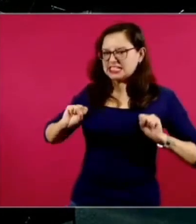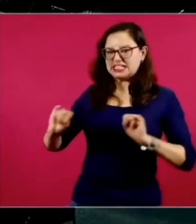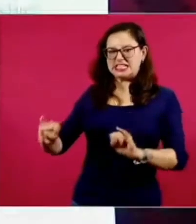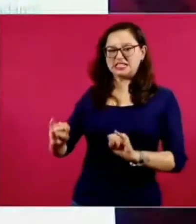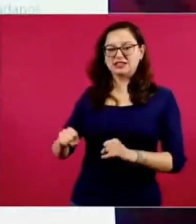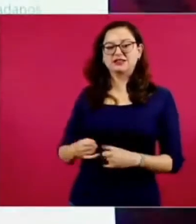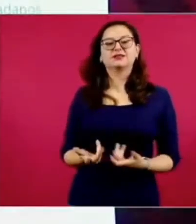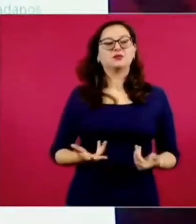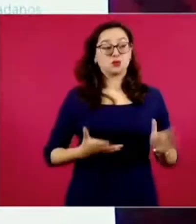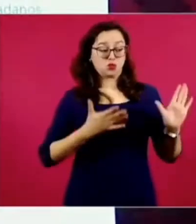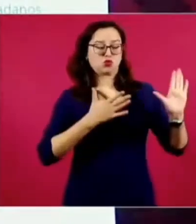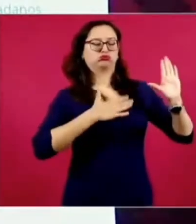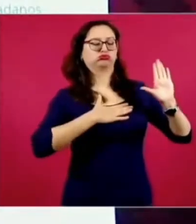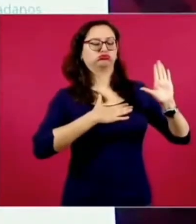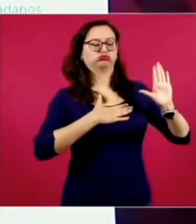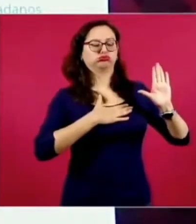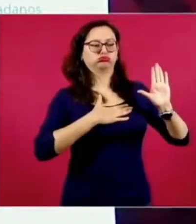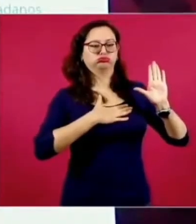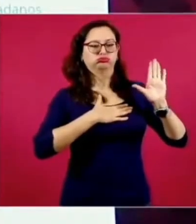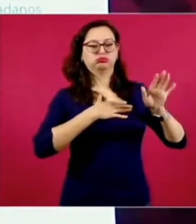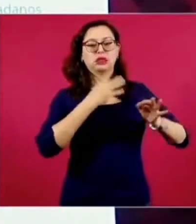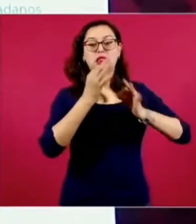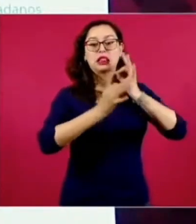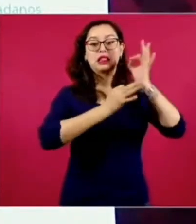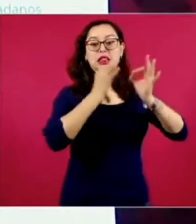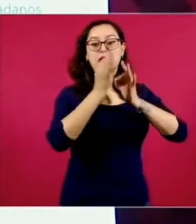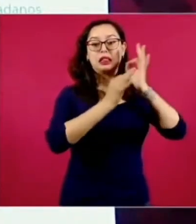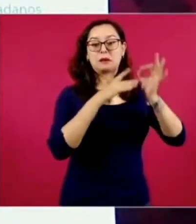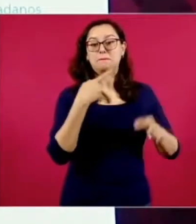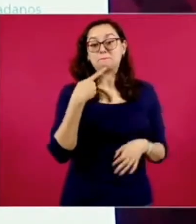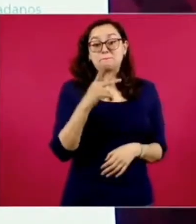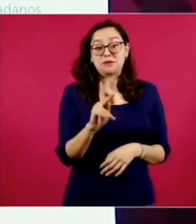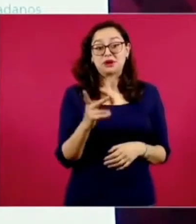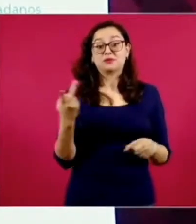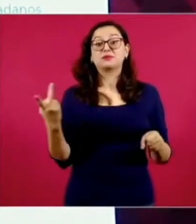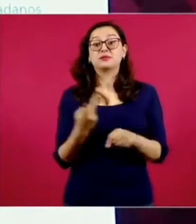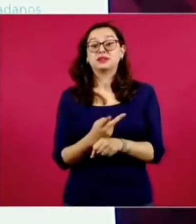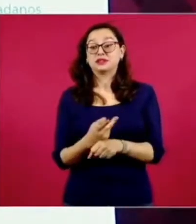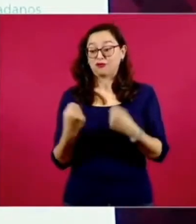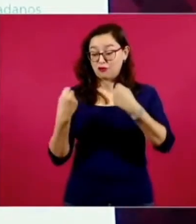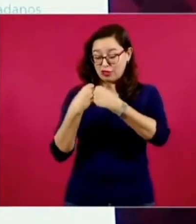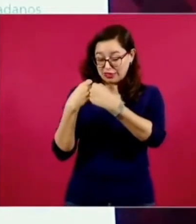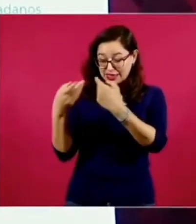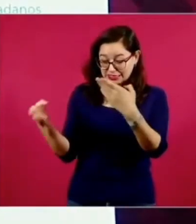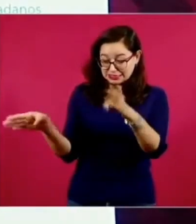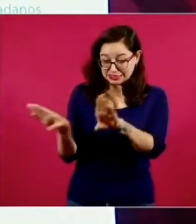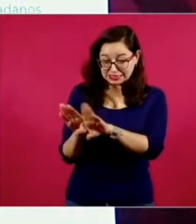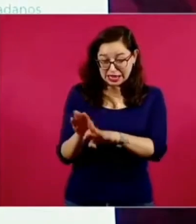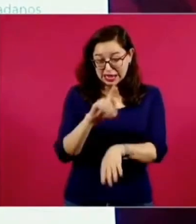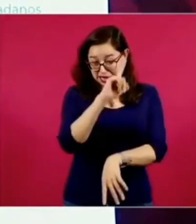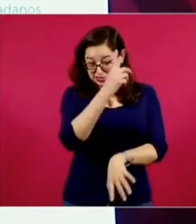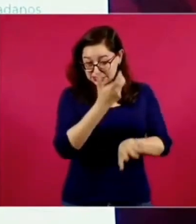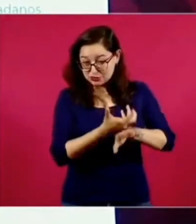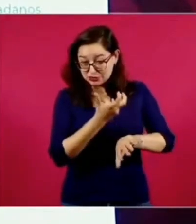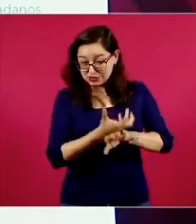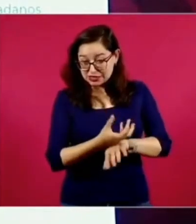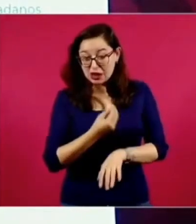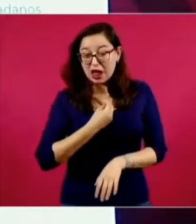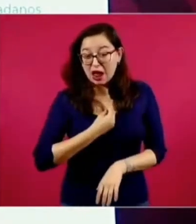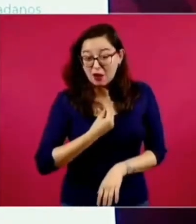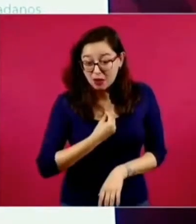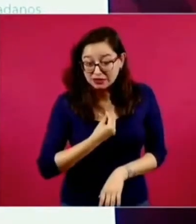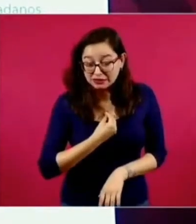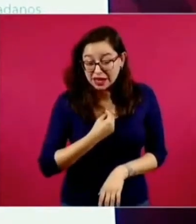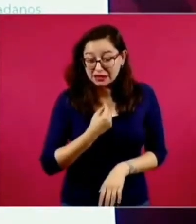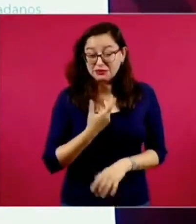¿Saben cuánto se soportaría la frontera cerrada de México a Estados Unidos? Ni un